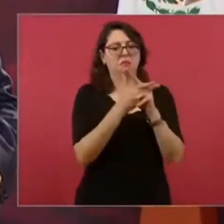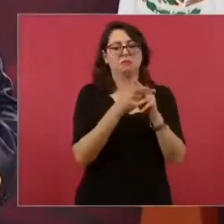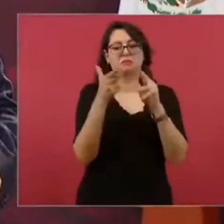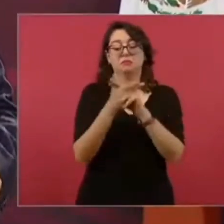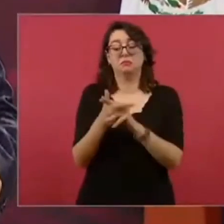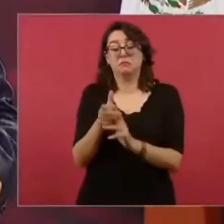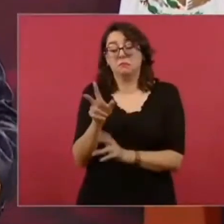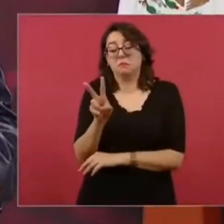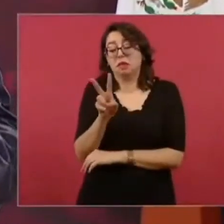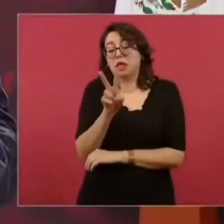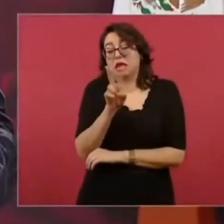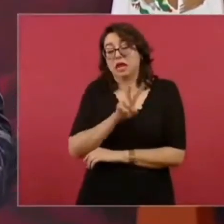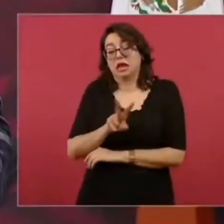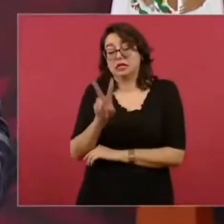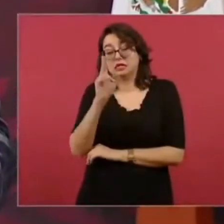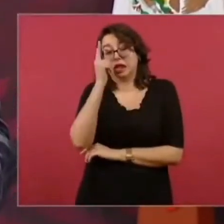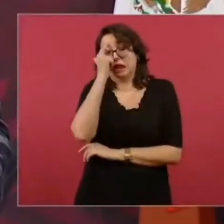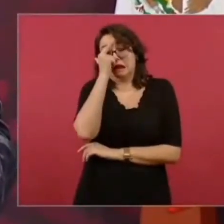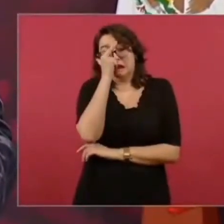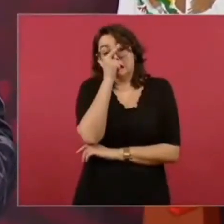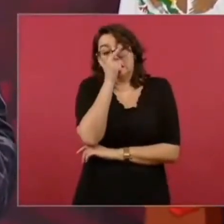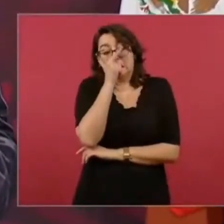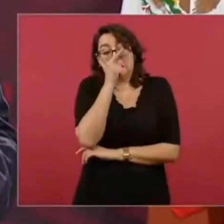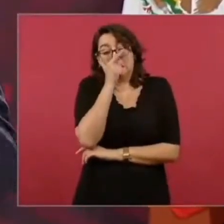en la mañana,